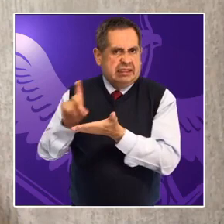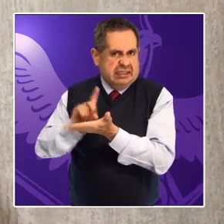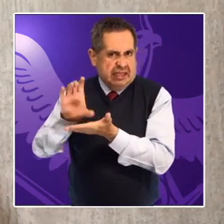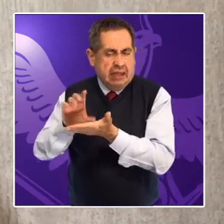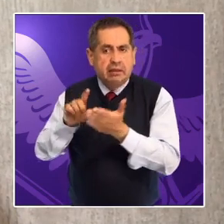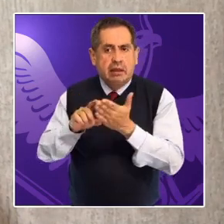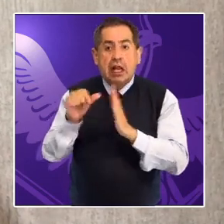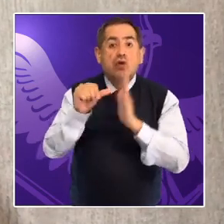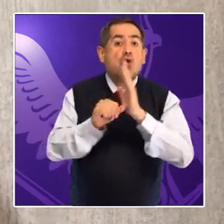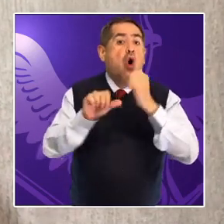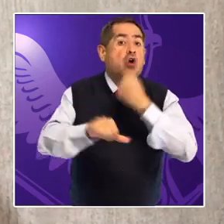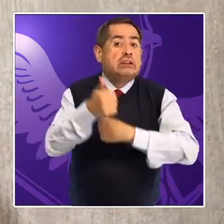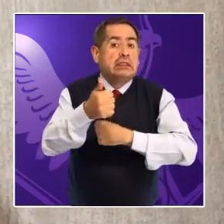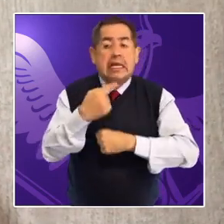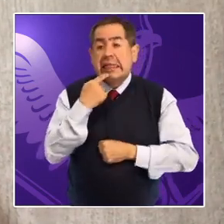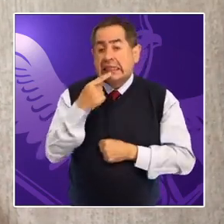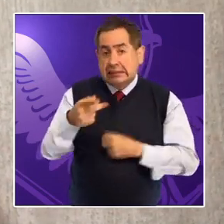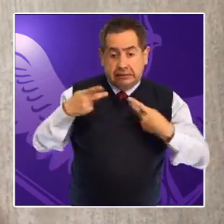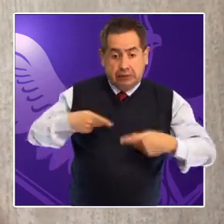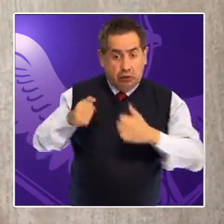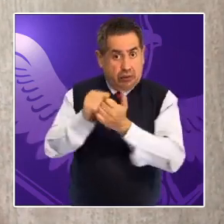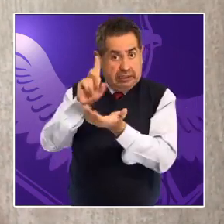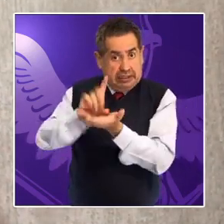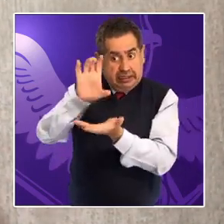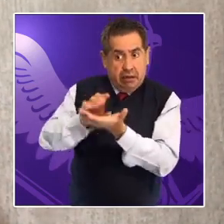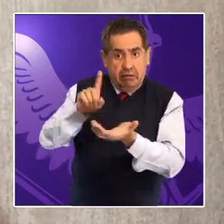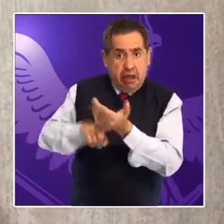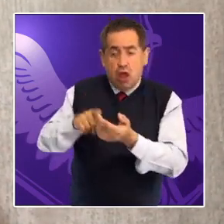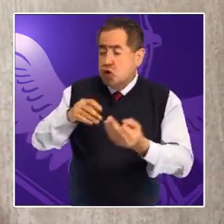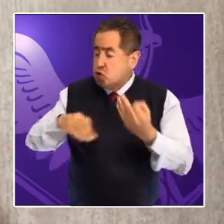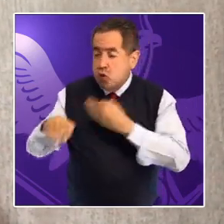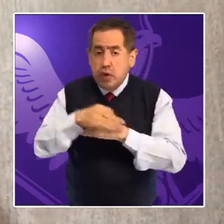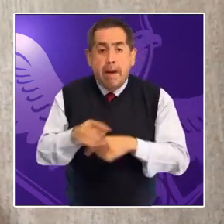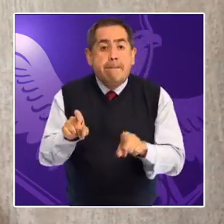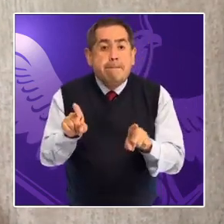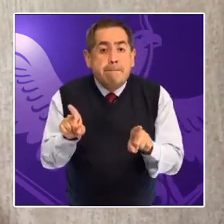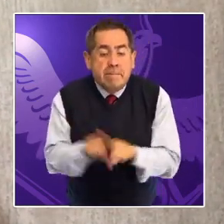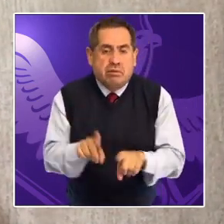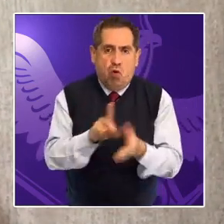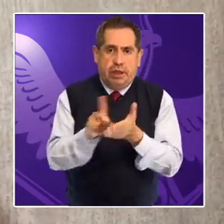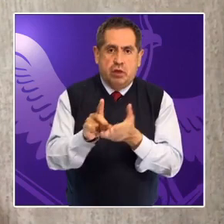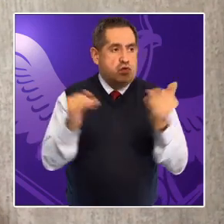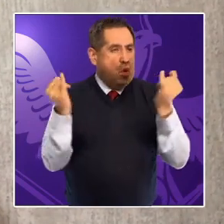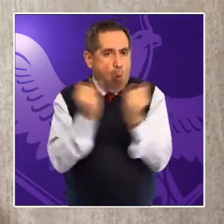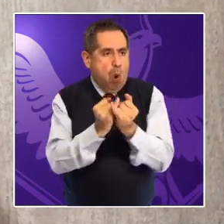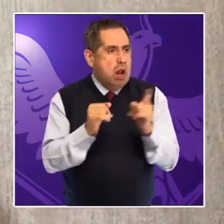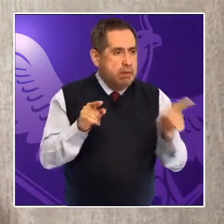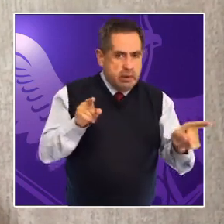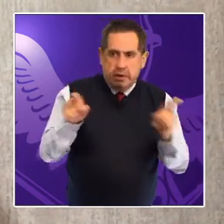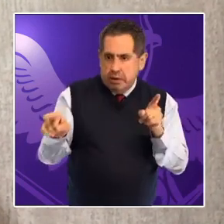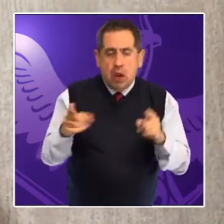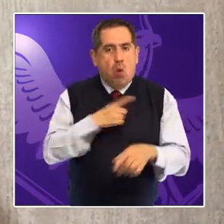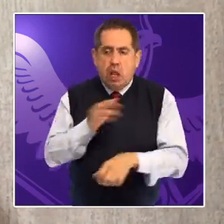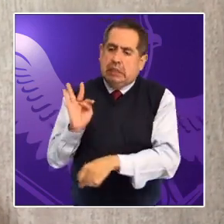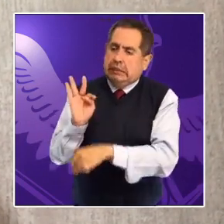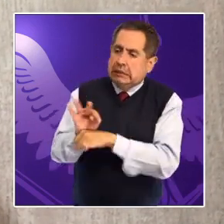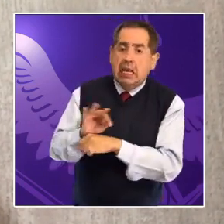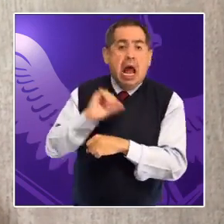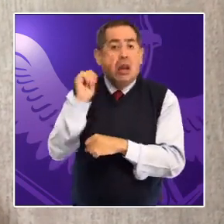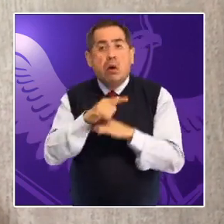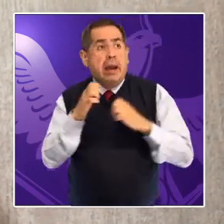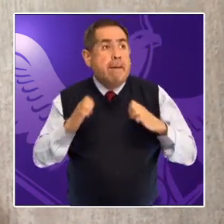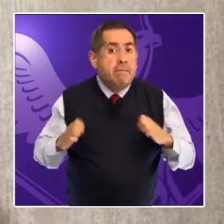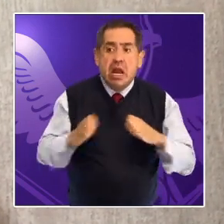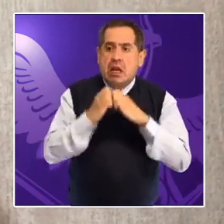las personas con discapacidad tienen el mismo derecho que los demás a ser salvaguardados en situación de